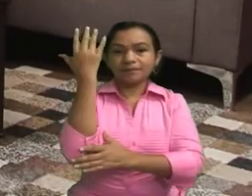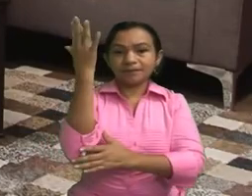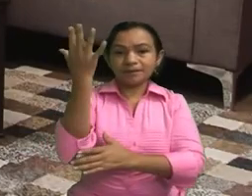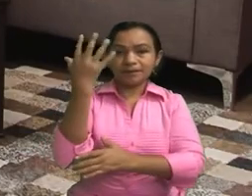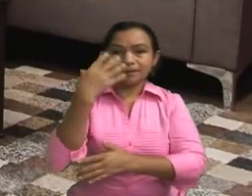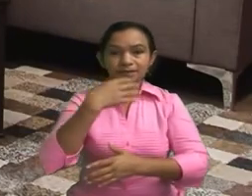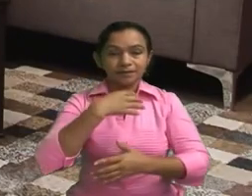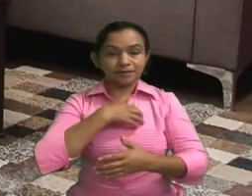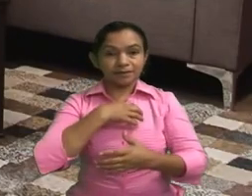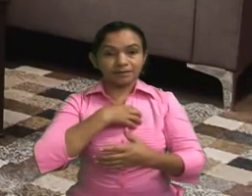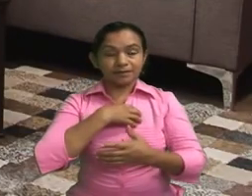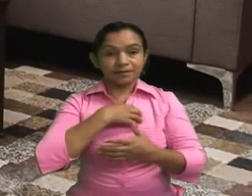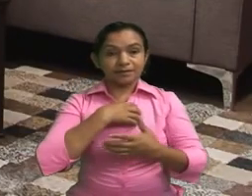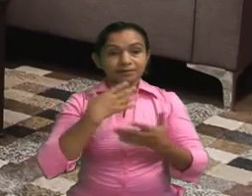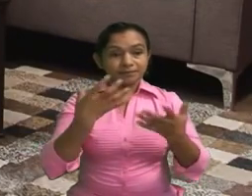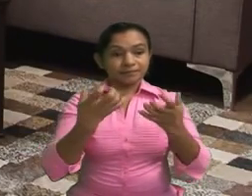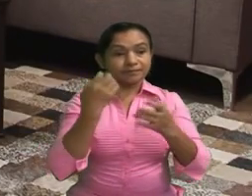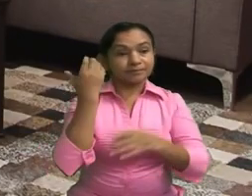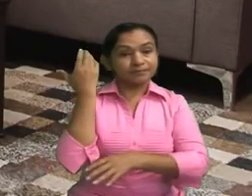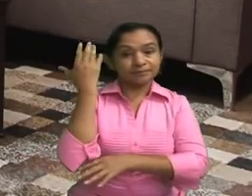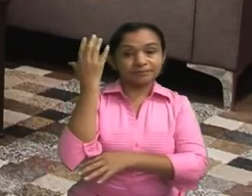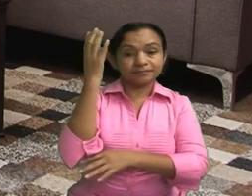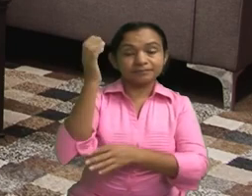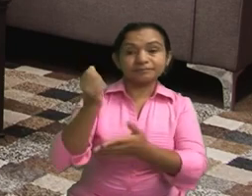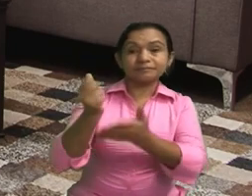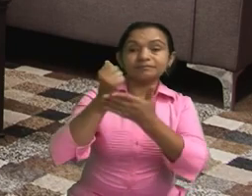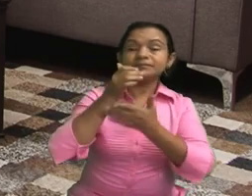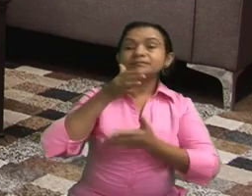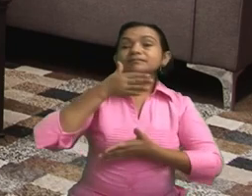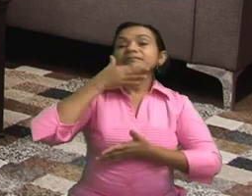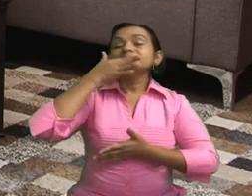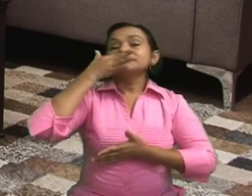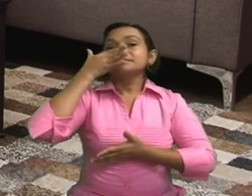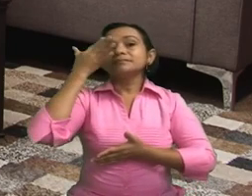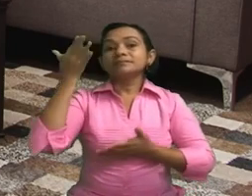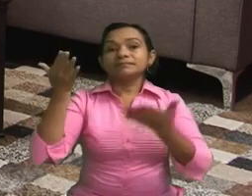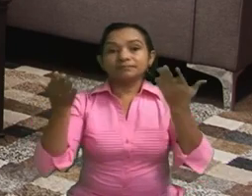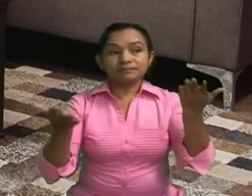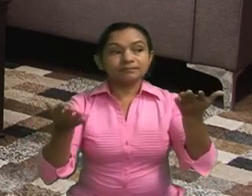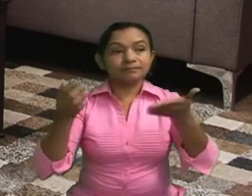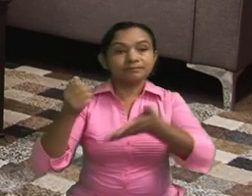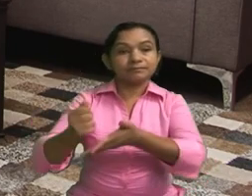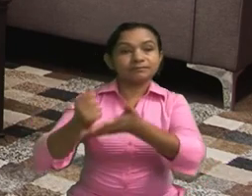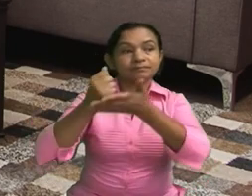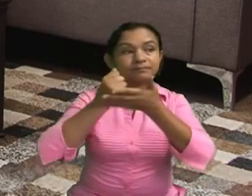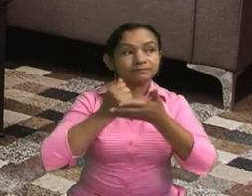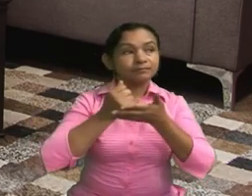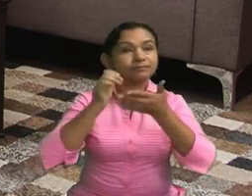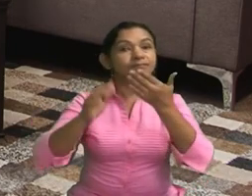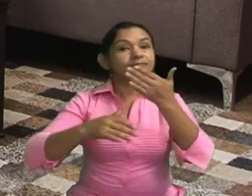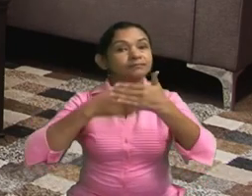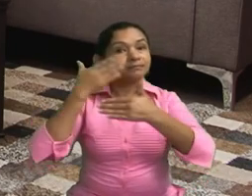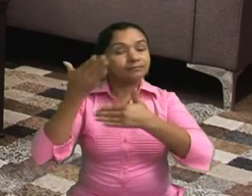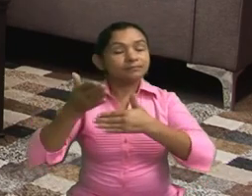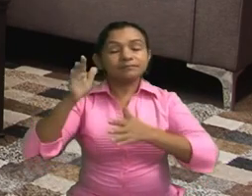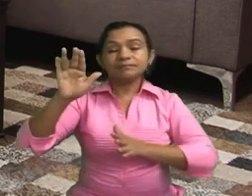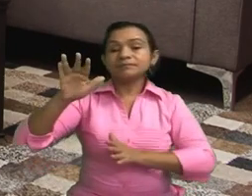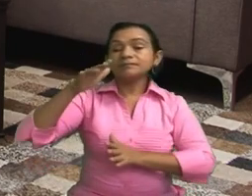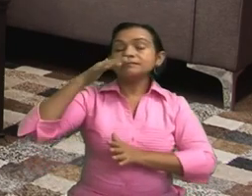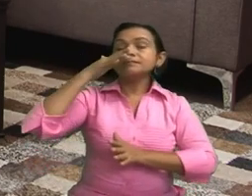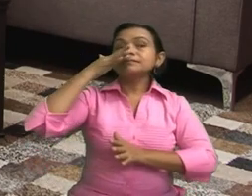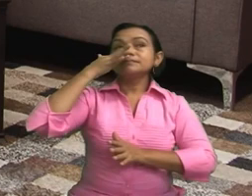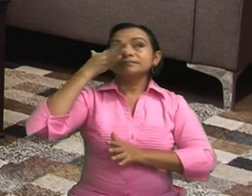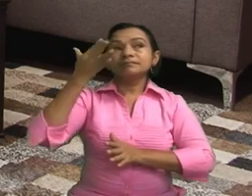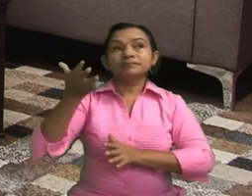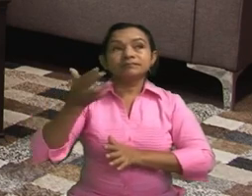querer respirar, porque las plantas son las que nos dan el oxígeno, ¿verdad? Y son quienes después, al respirar ellas,